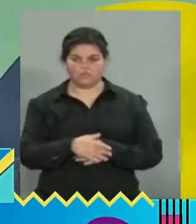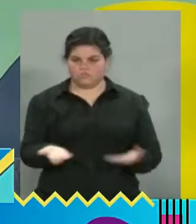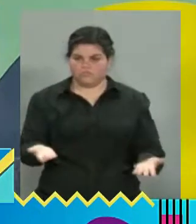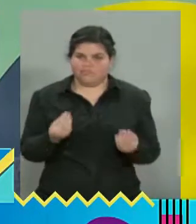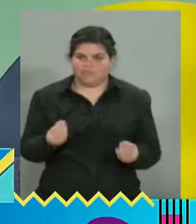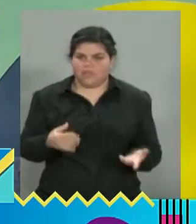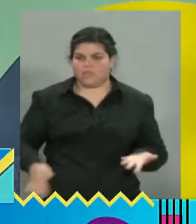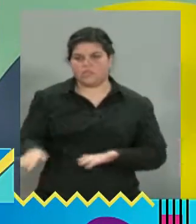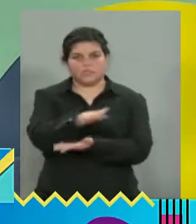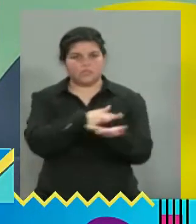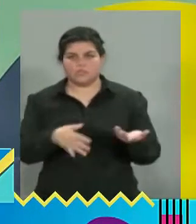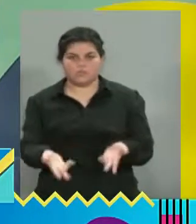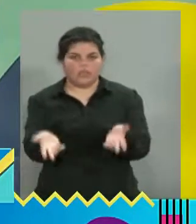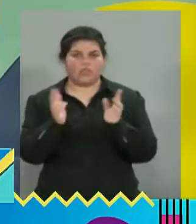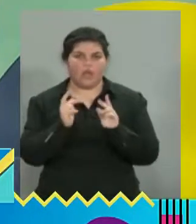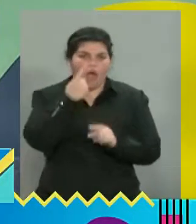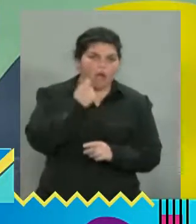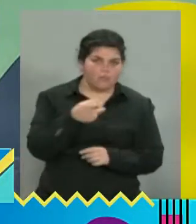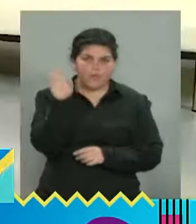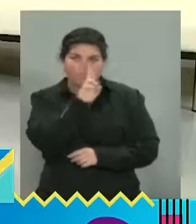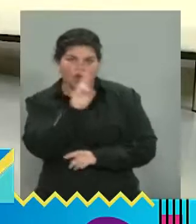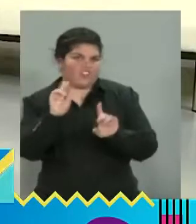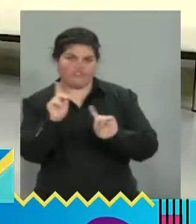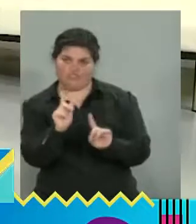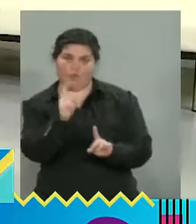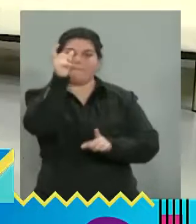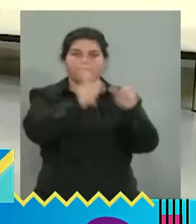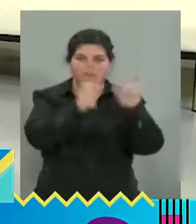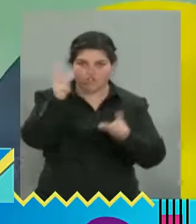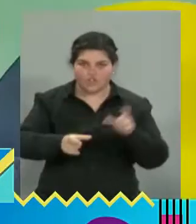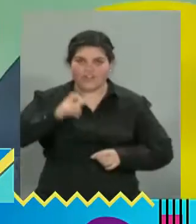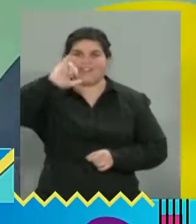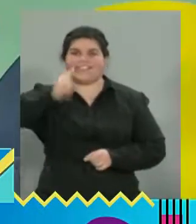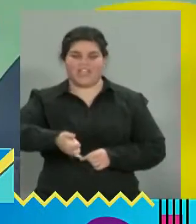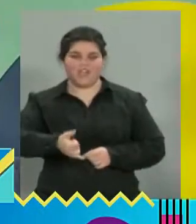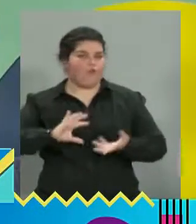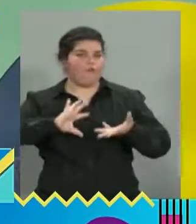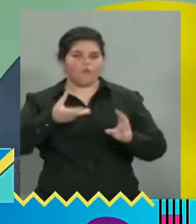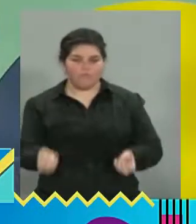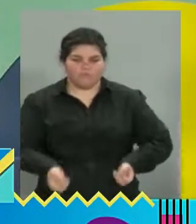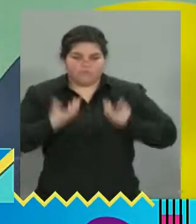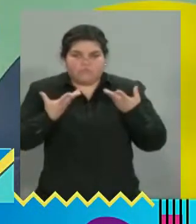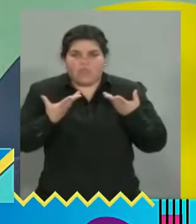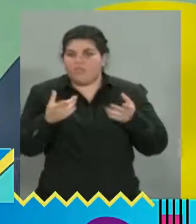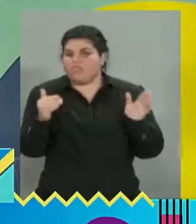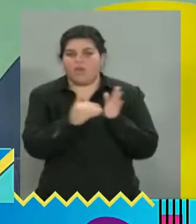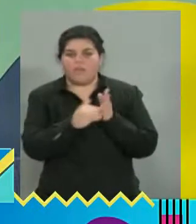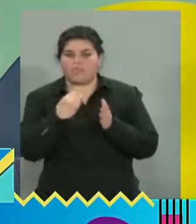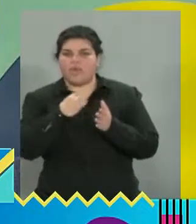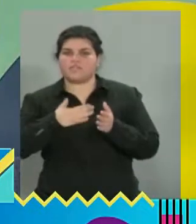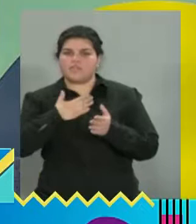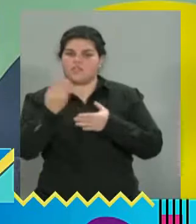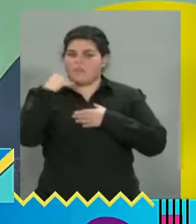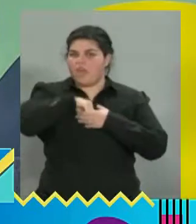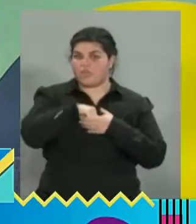población joven, a ver, acá no hay varón ni mujer, hay personas que se expresan de diferentes maneras según cómo sienten. Y